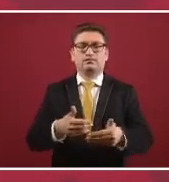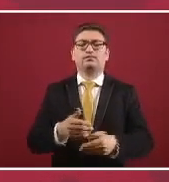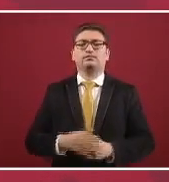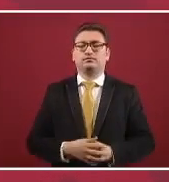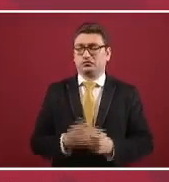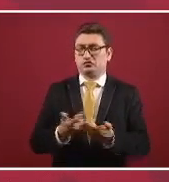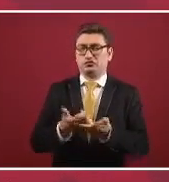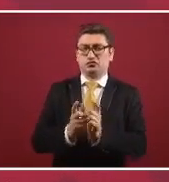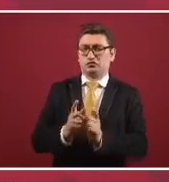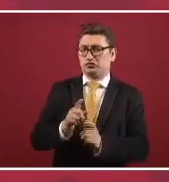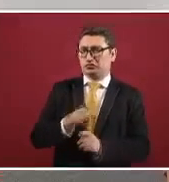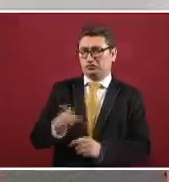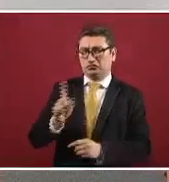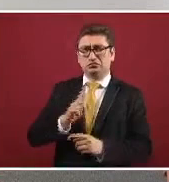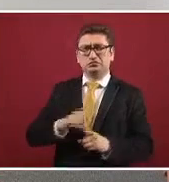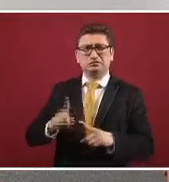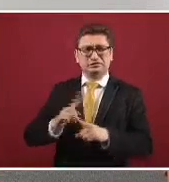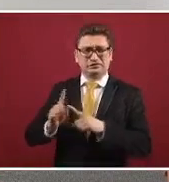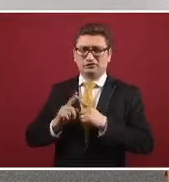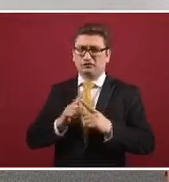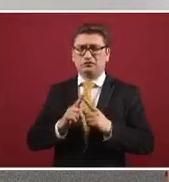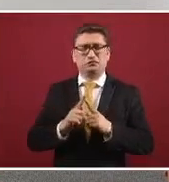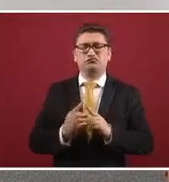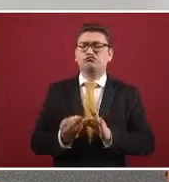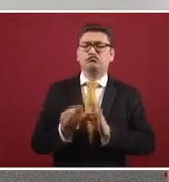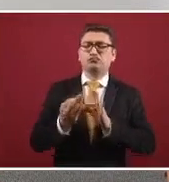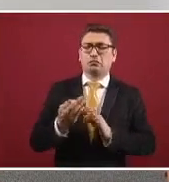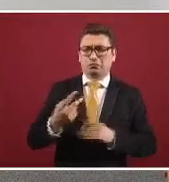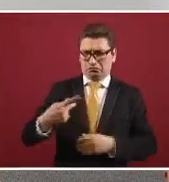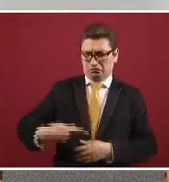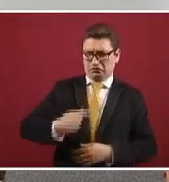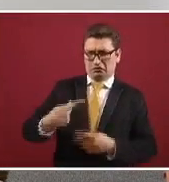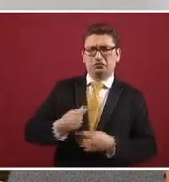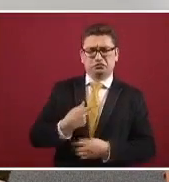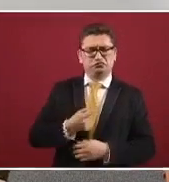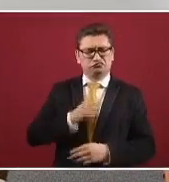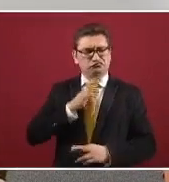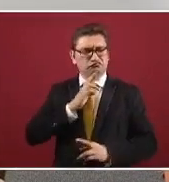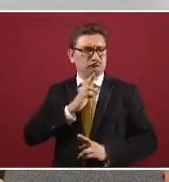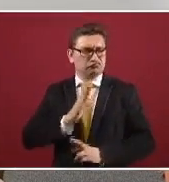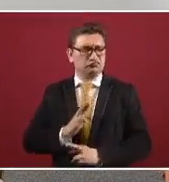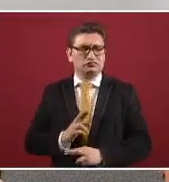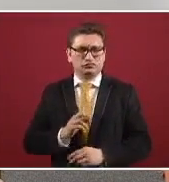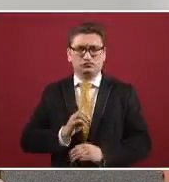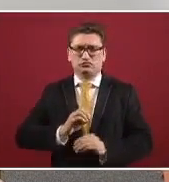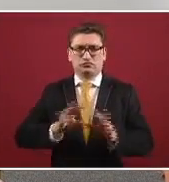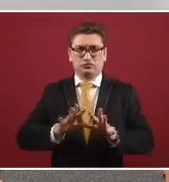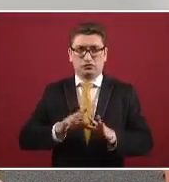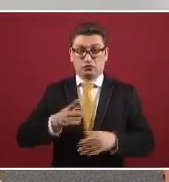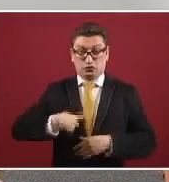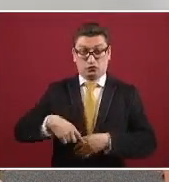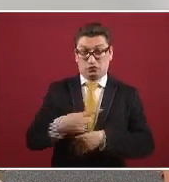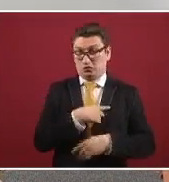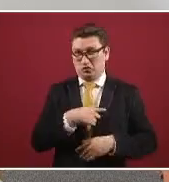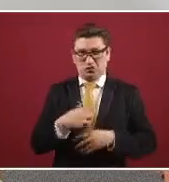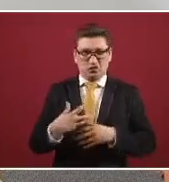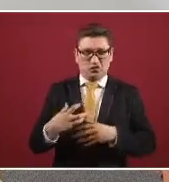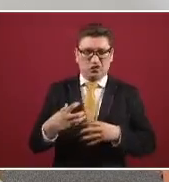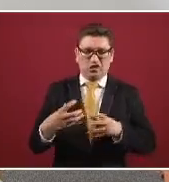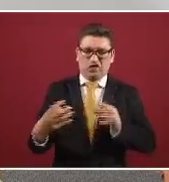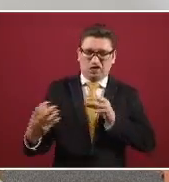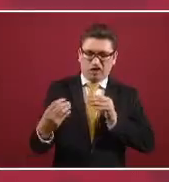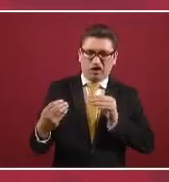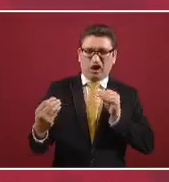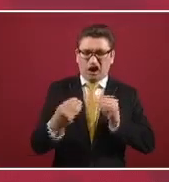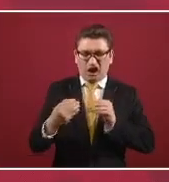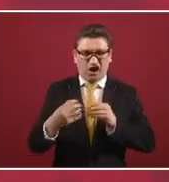enfrentando todos estos cuestionamientos y sin perder la cabeza,